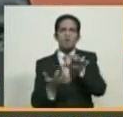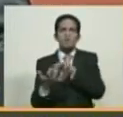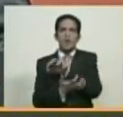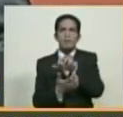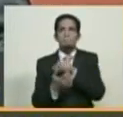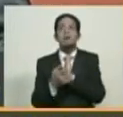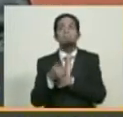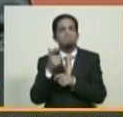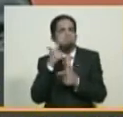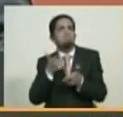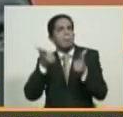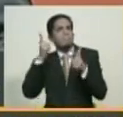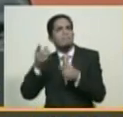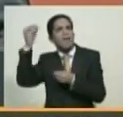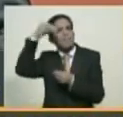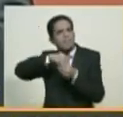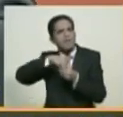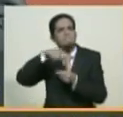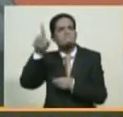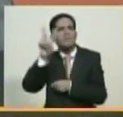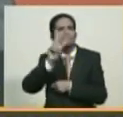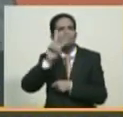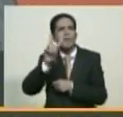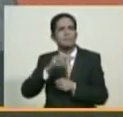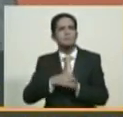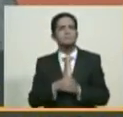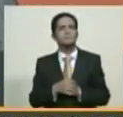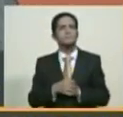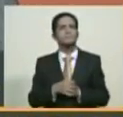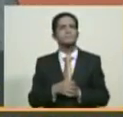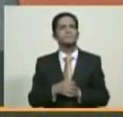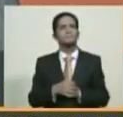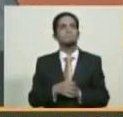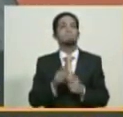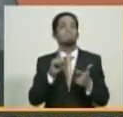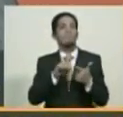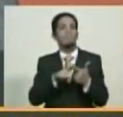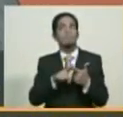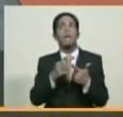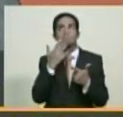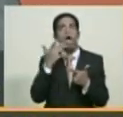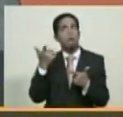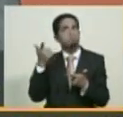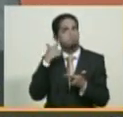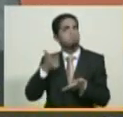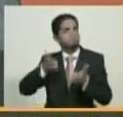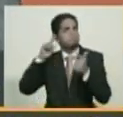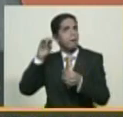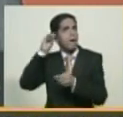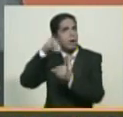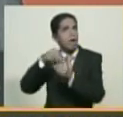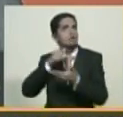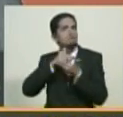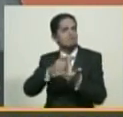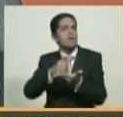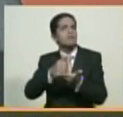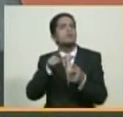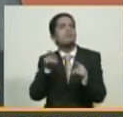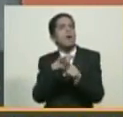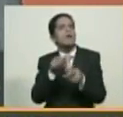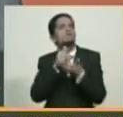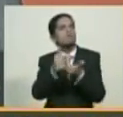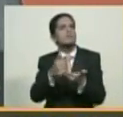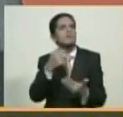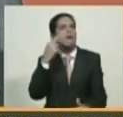intervención de Venezuela. Crisis humanitaria, igual déjennos ayudar, como ayudaron a Haití,